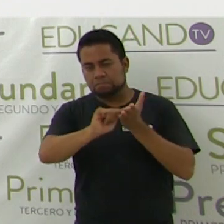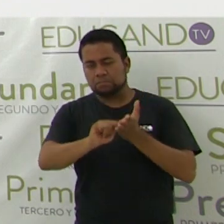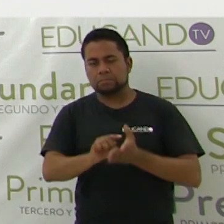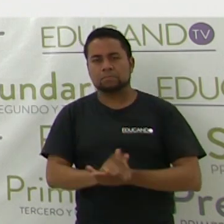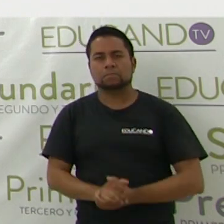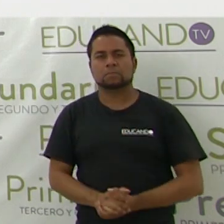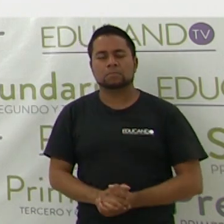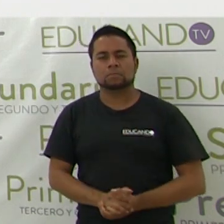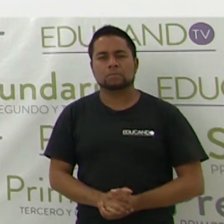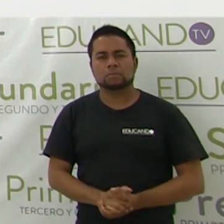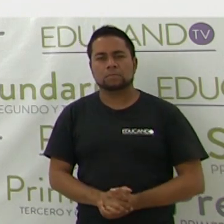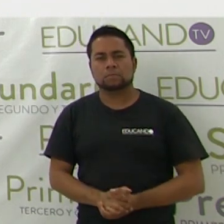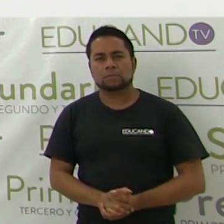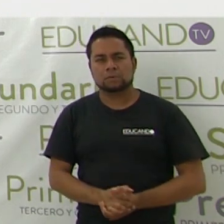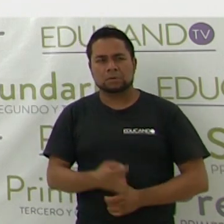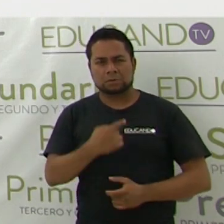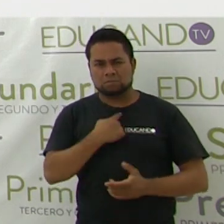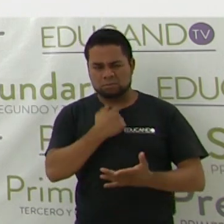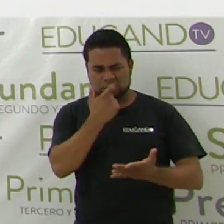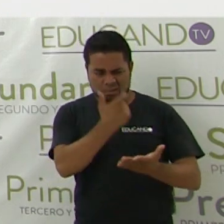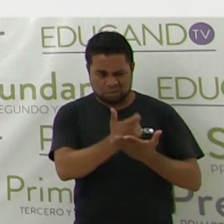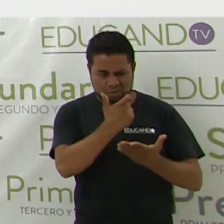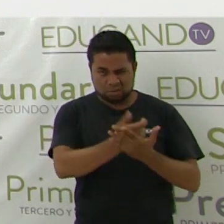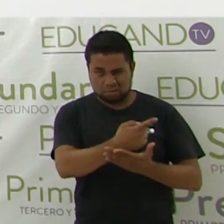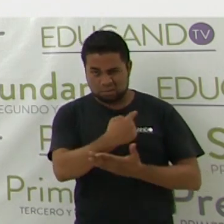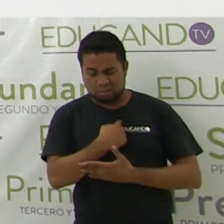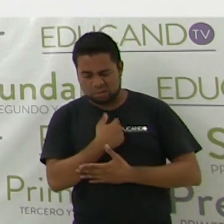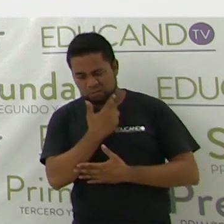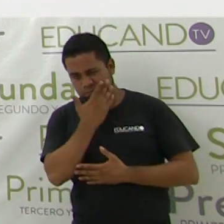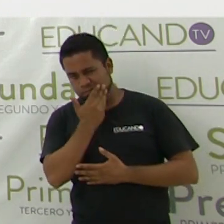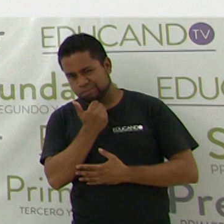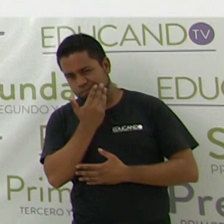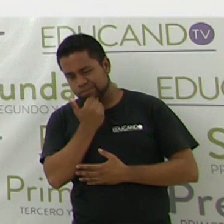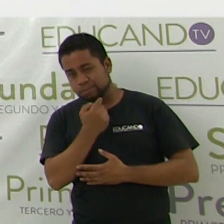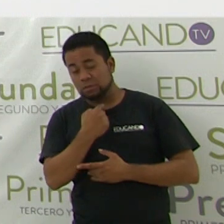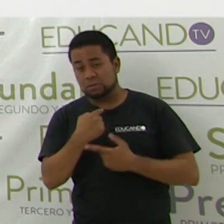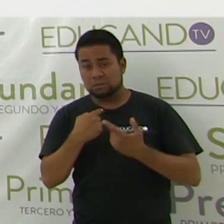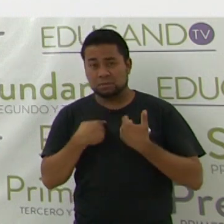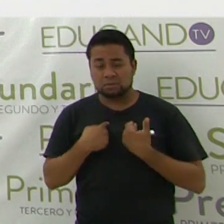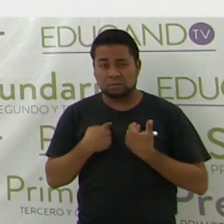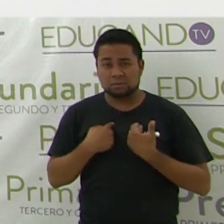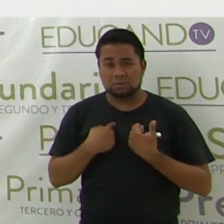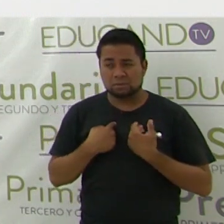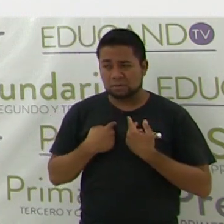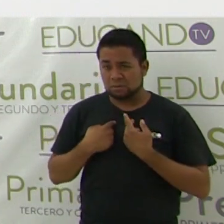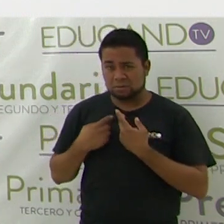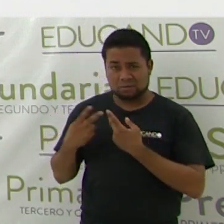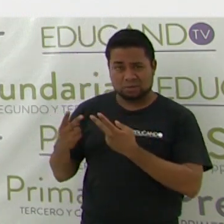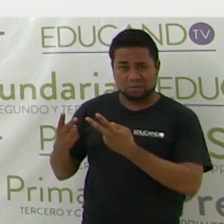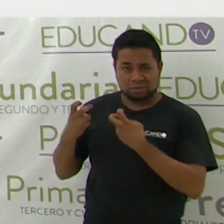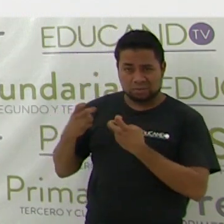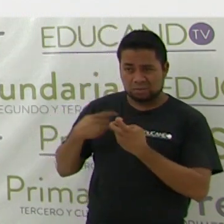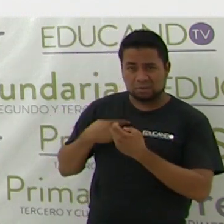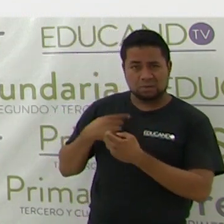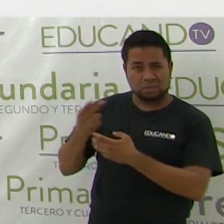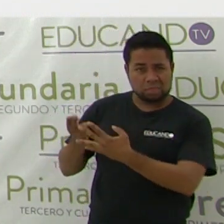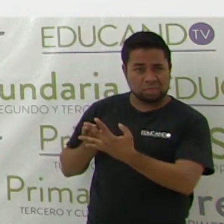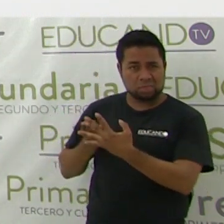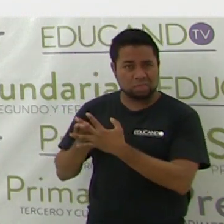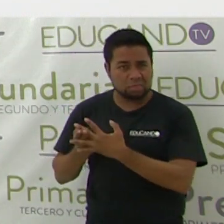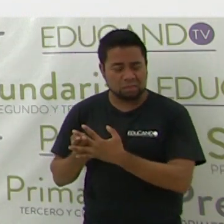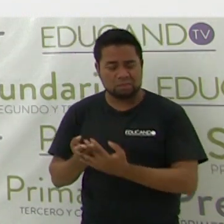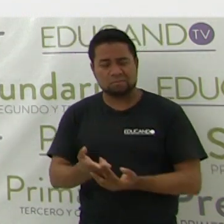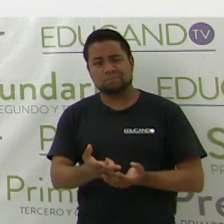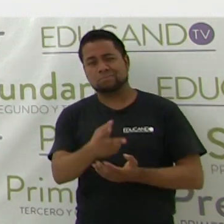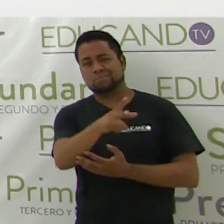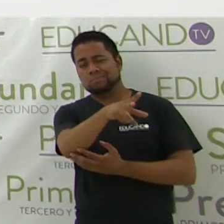para qué conmigo amenazas, que yo no soy hombre que robó ni mató a nadie.